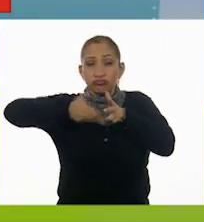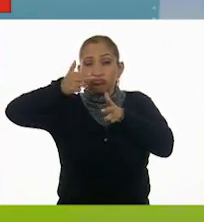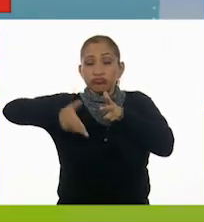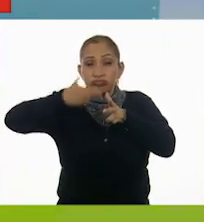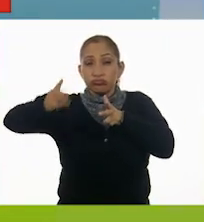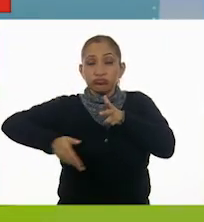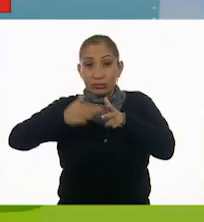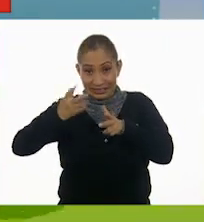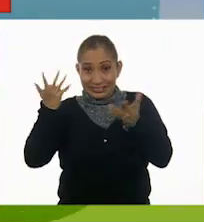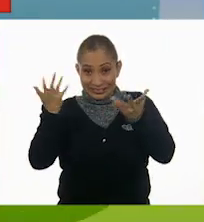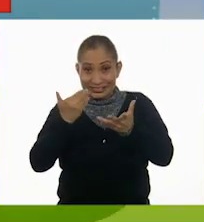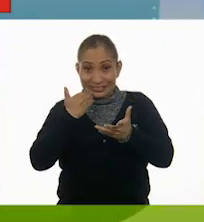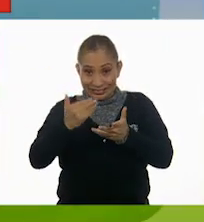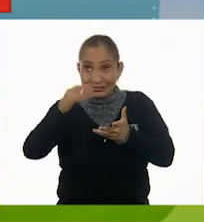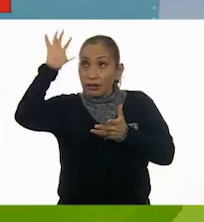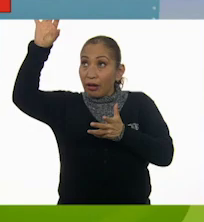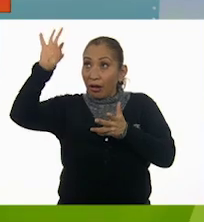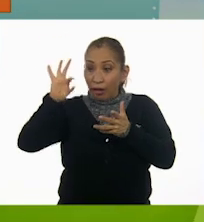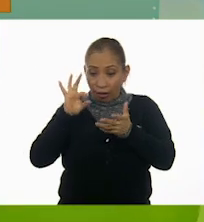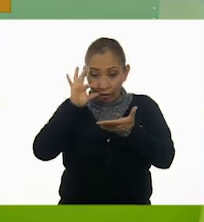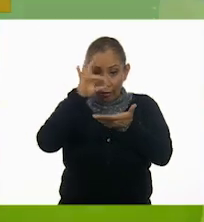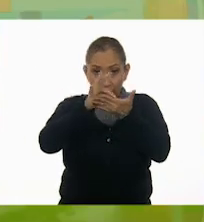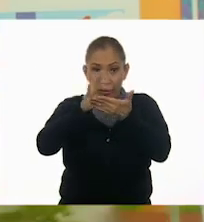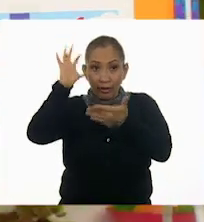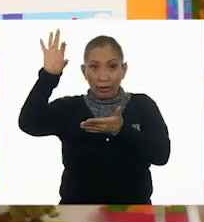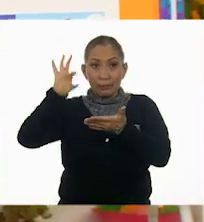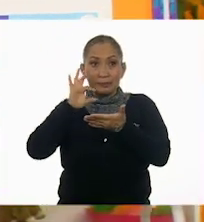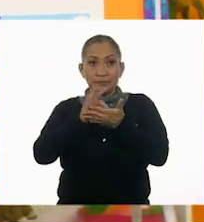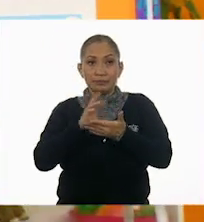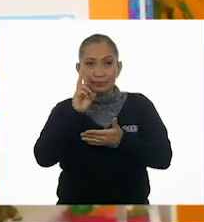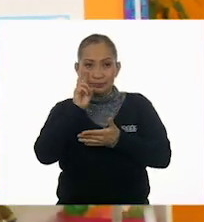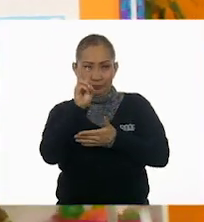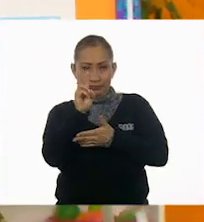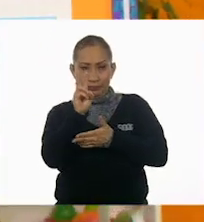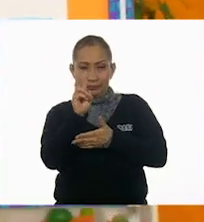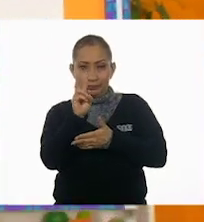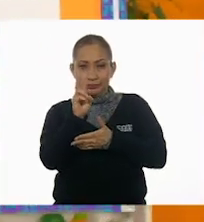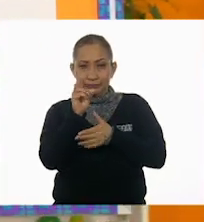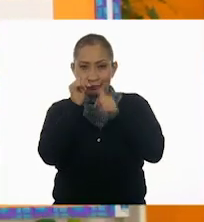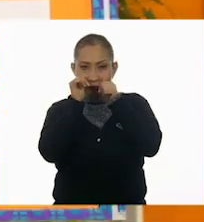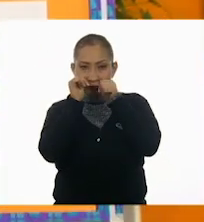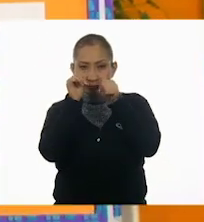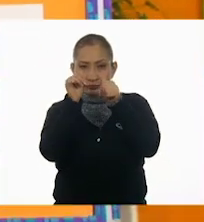¿La hacemos? ¡Sí! A ver, observemos.